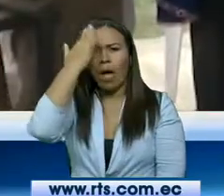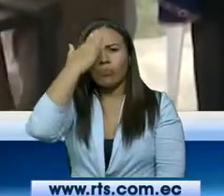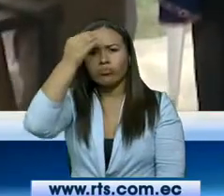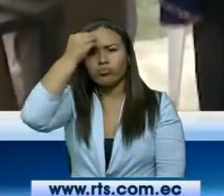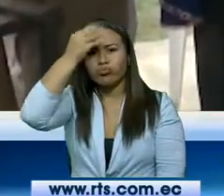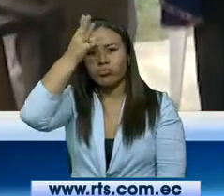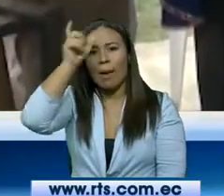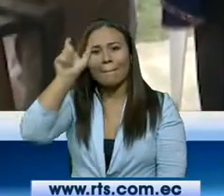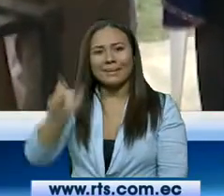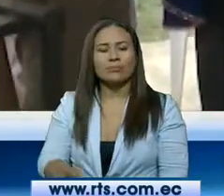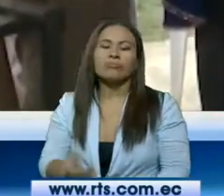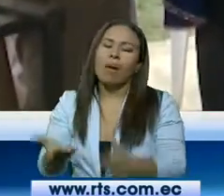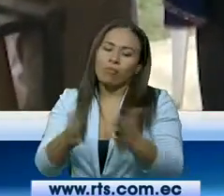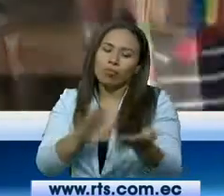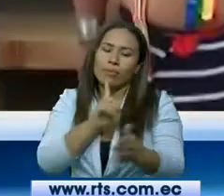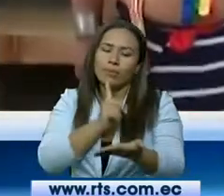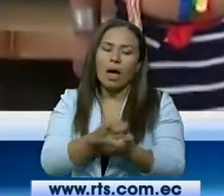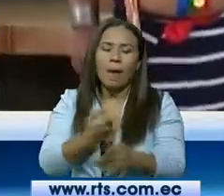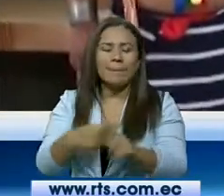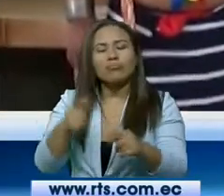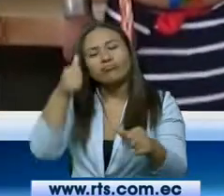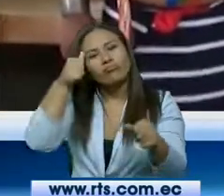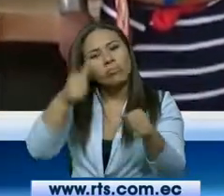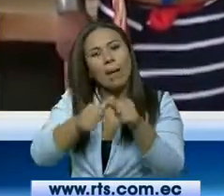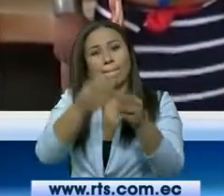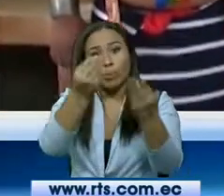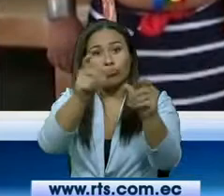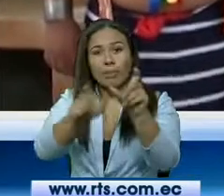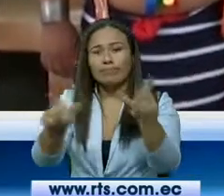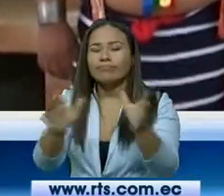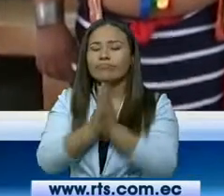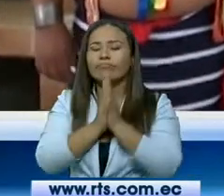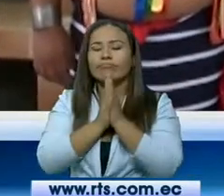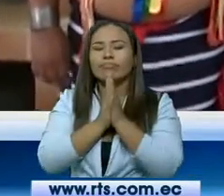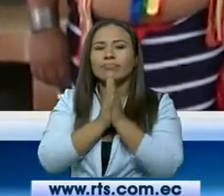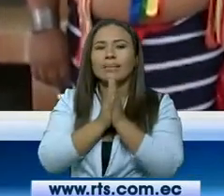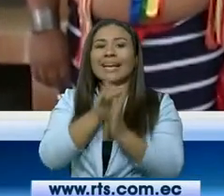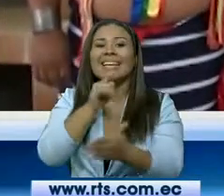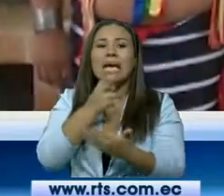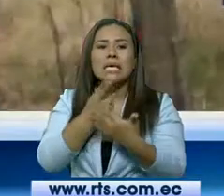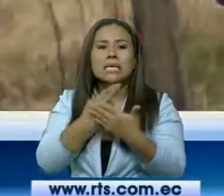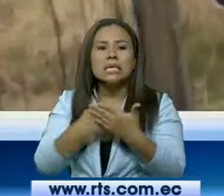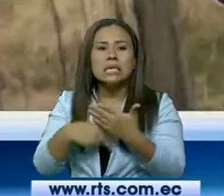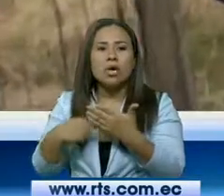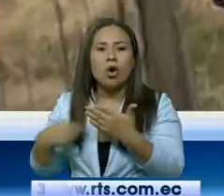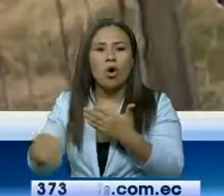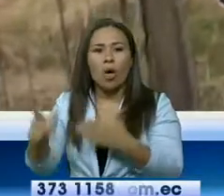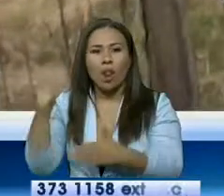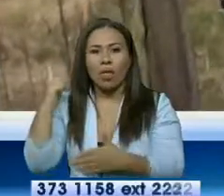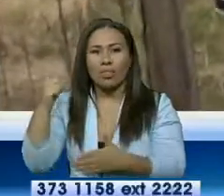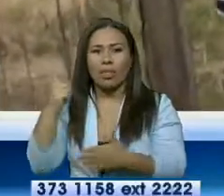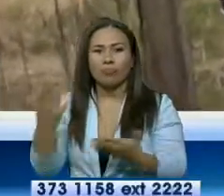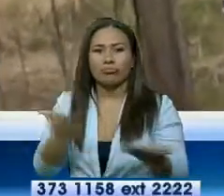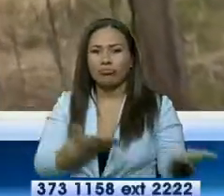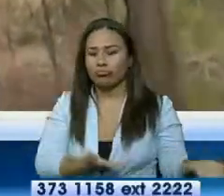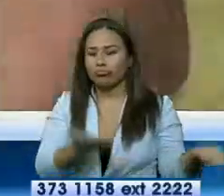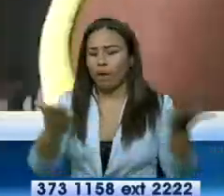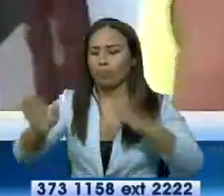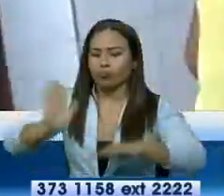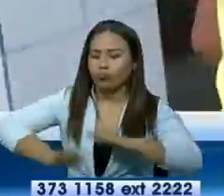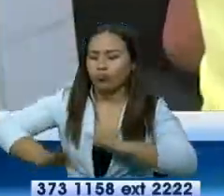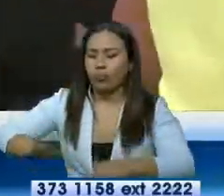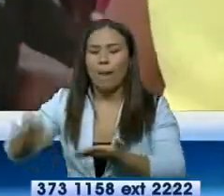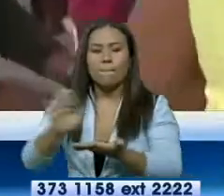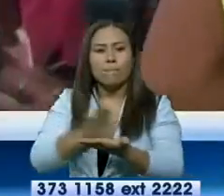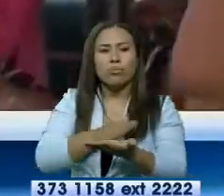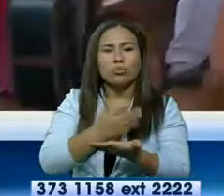Como homenaje, varios representantes de la nacionalidad Sáchila, entre ellos los hijos del líder, llevaron a la tumba música y la comida